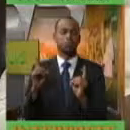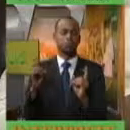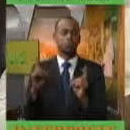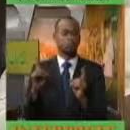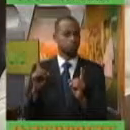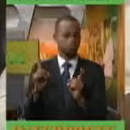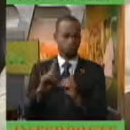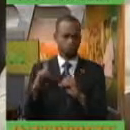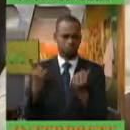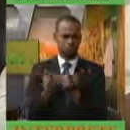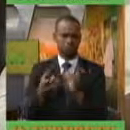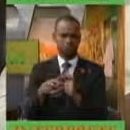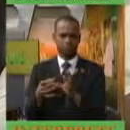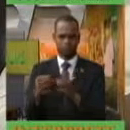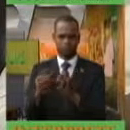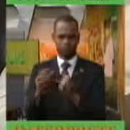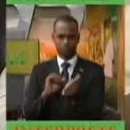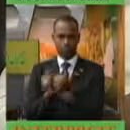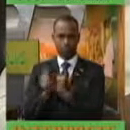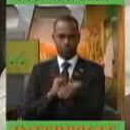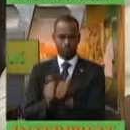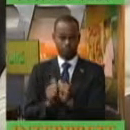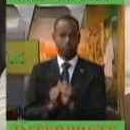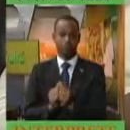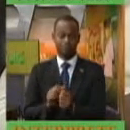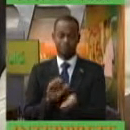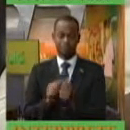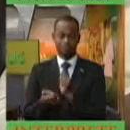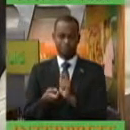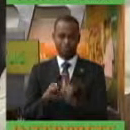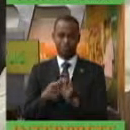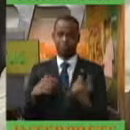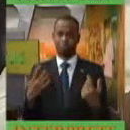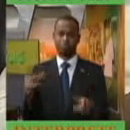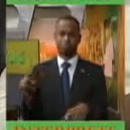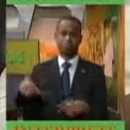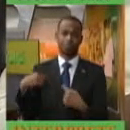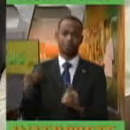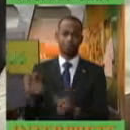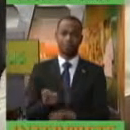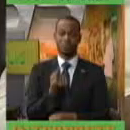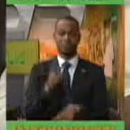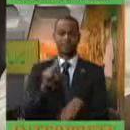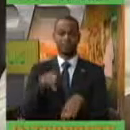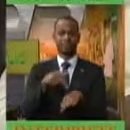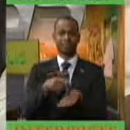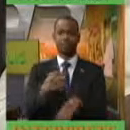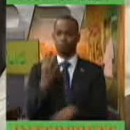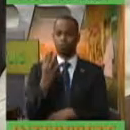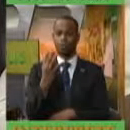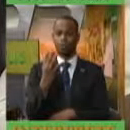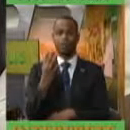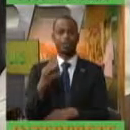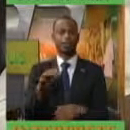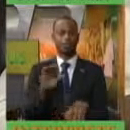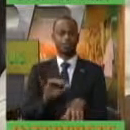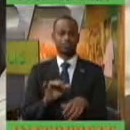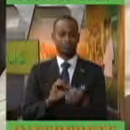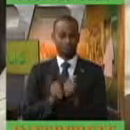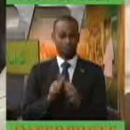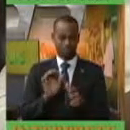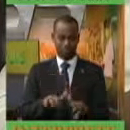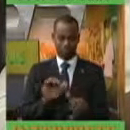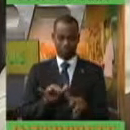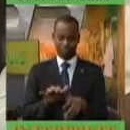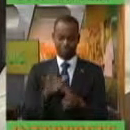deporte adaptado. Somos hasta el momento la única provincia que posee 4 equipos de deporte